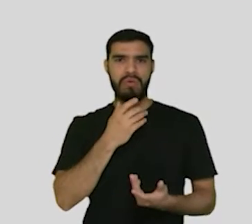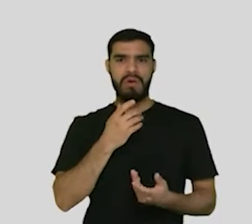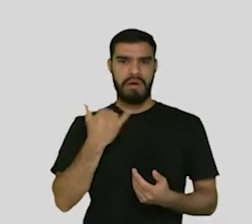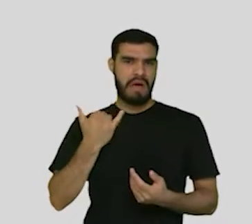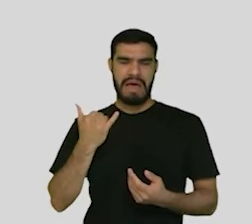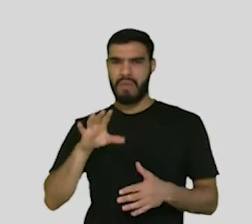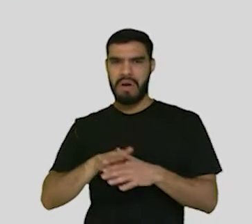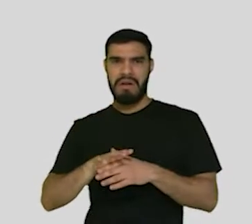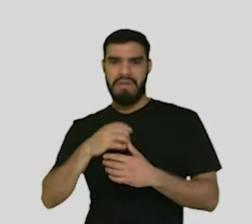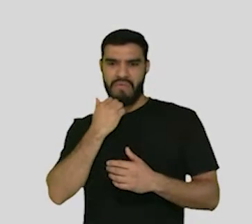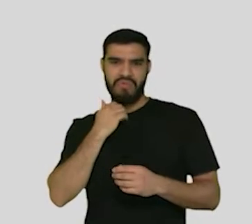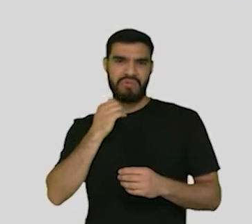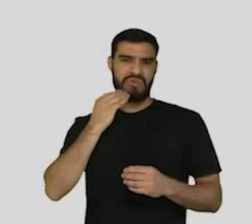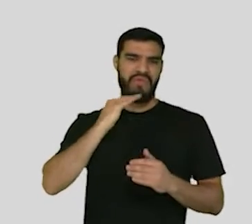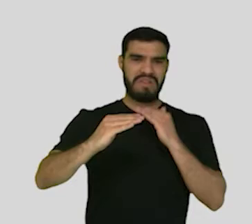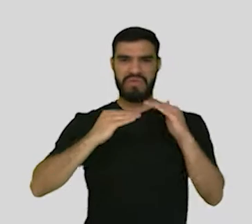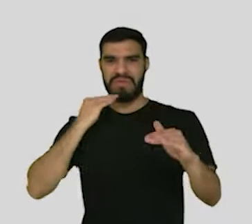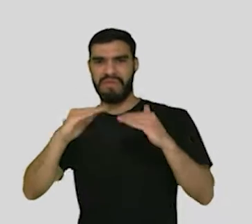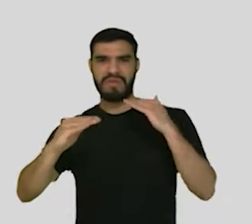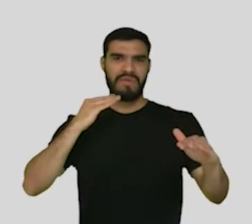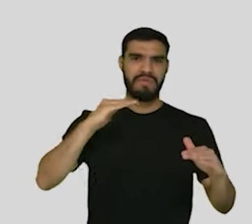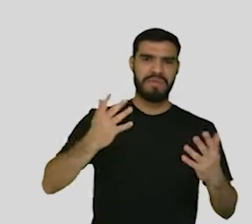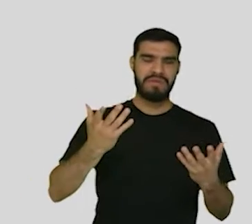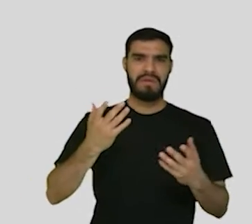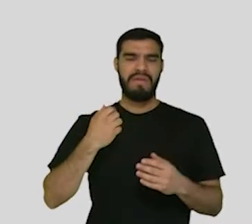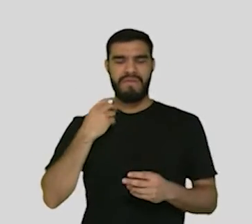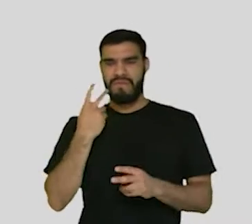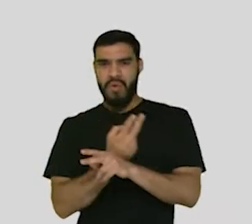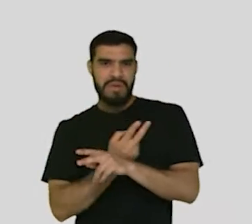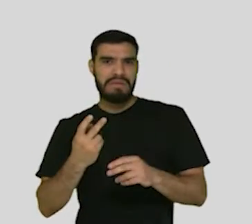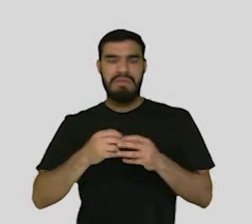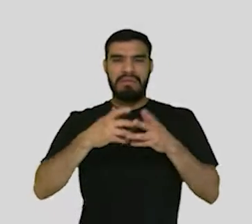pandere ñeñando ja upevare jeta oye ya la escuela